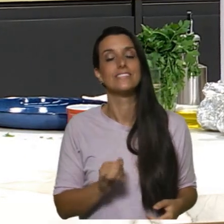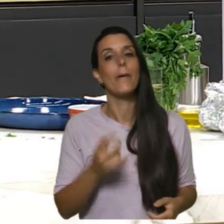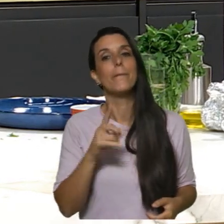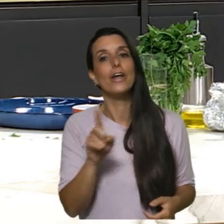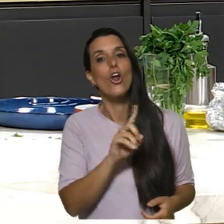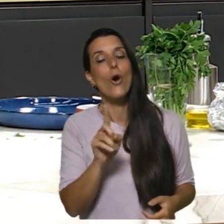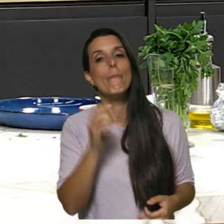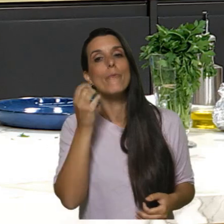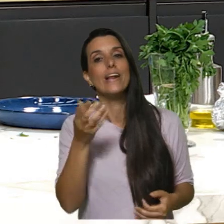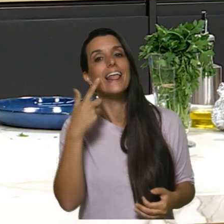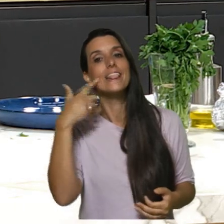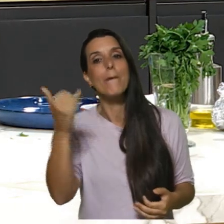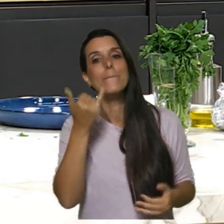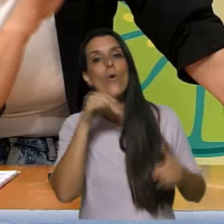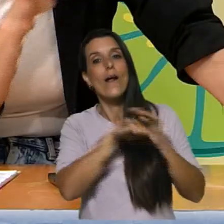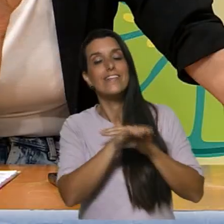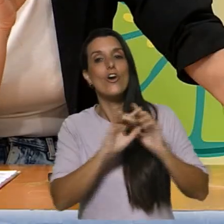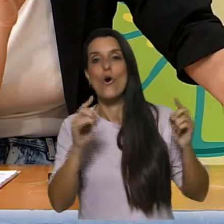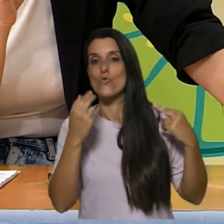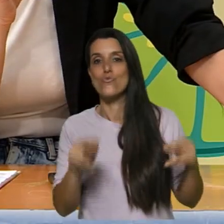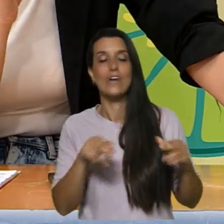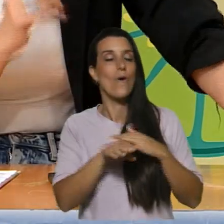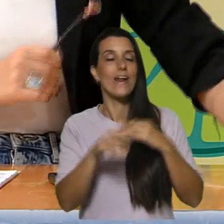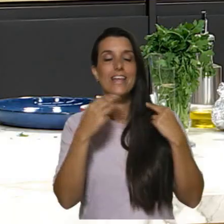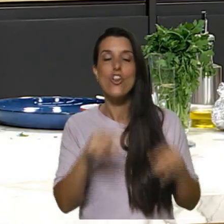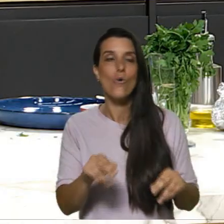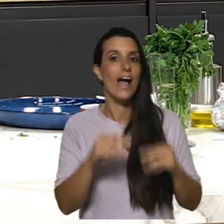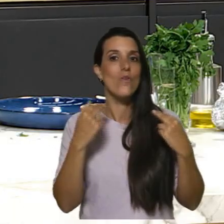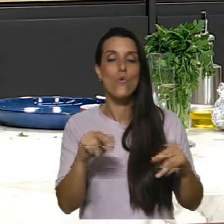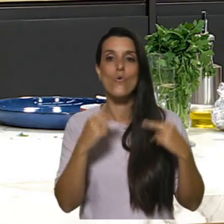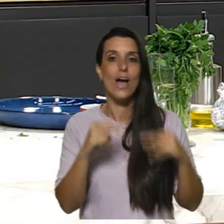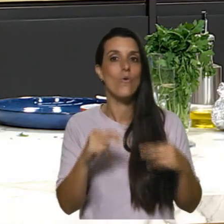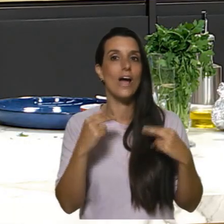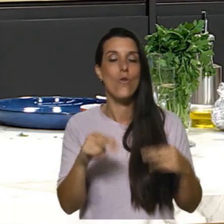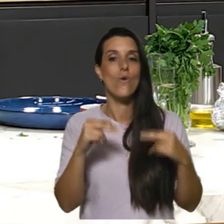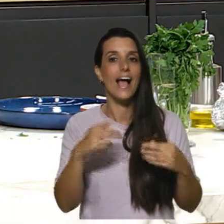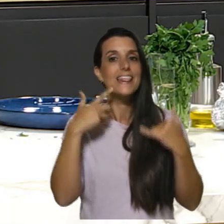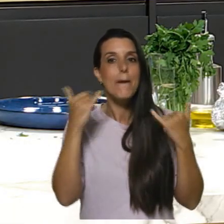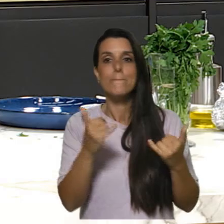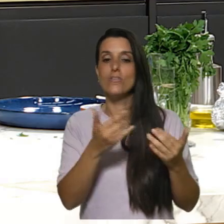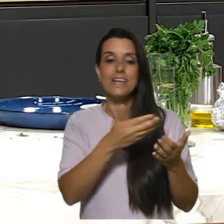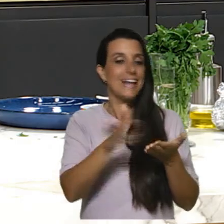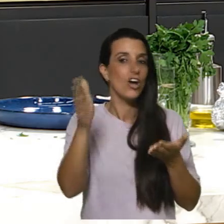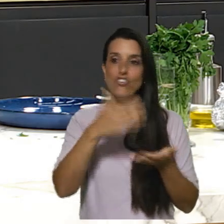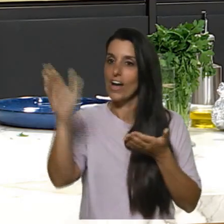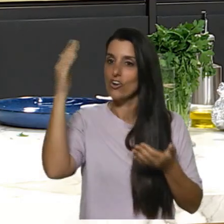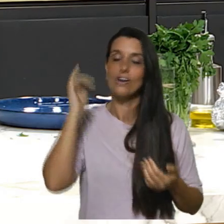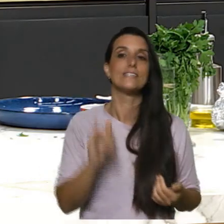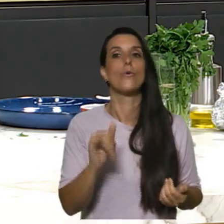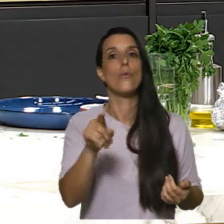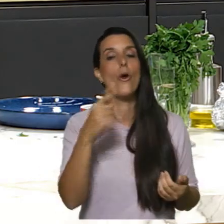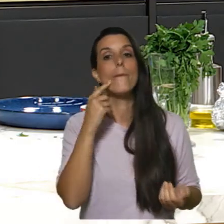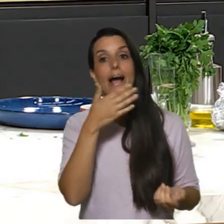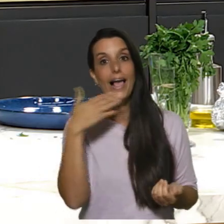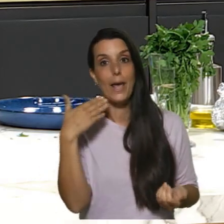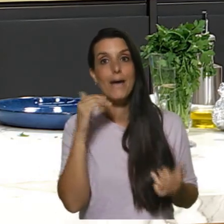eso porque durante mucho tiempo guardaste? No, nunca guardé. Siempre fui. No, a mí me pasa porque mucho tiempo. Siempre despaché. Vamos con la